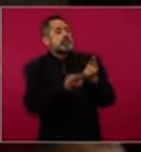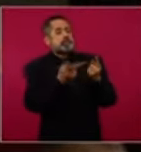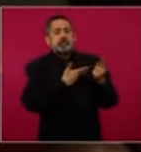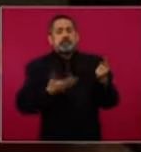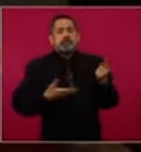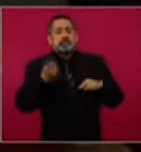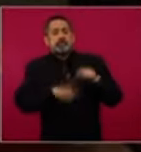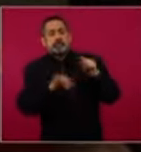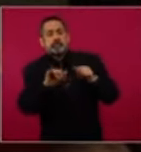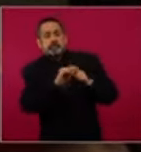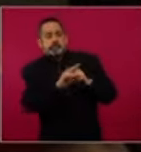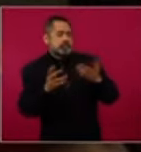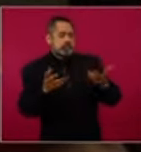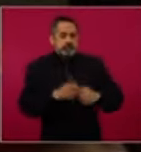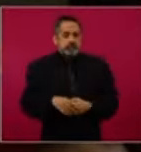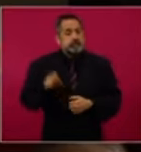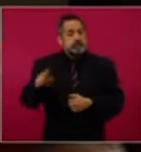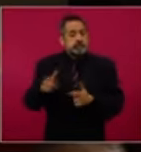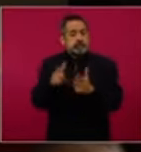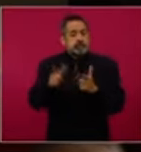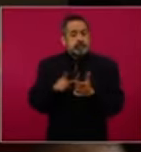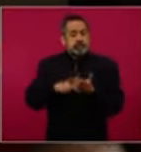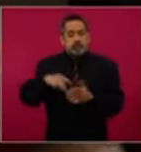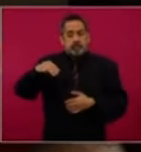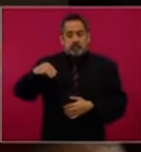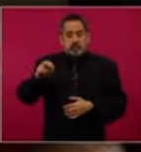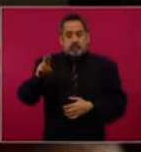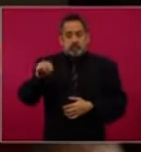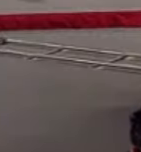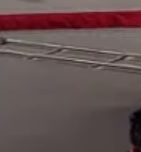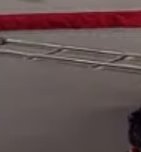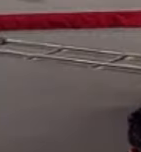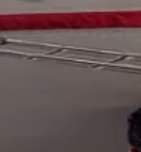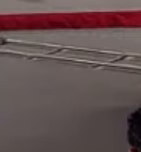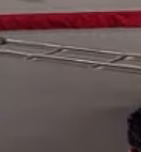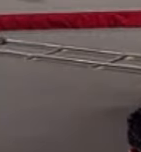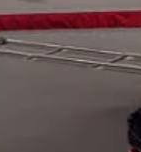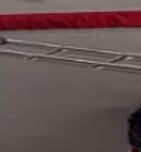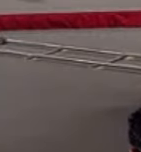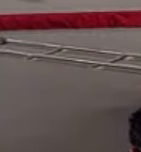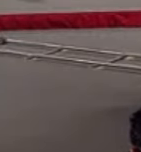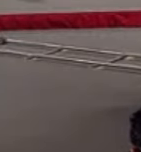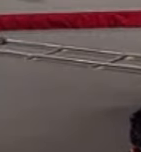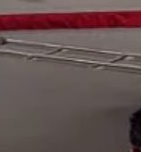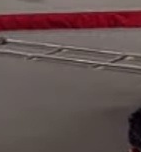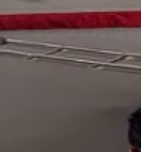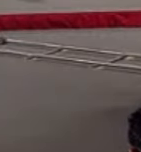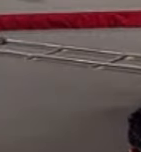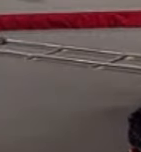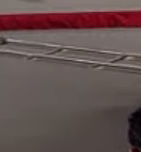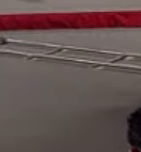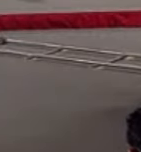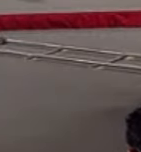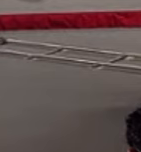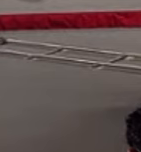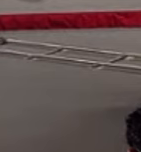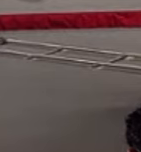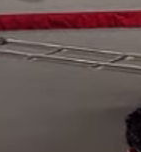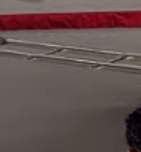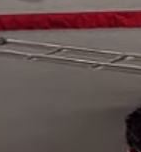tema, el partido Morena también presentó una denuncia ante el tribunal por las omisiones que ha tenido el INE